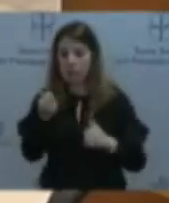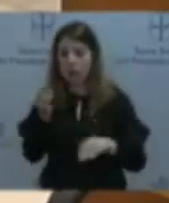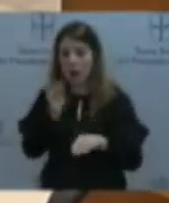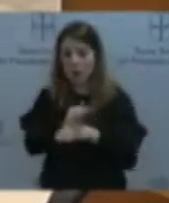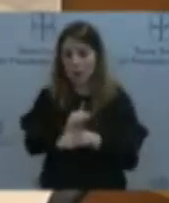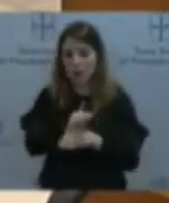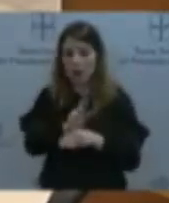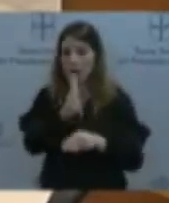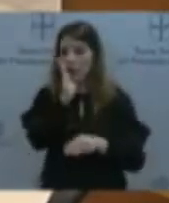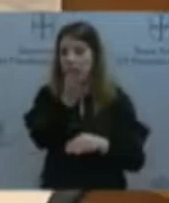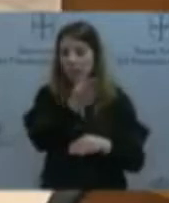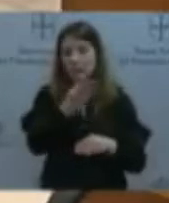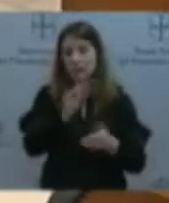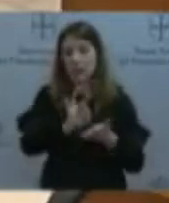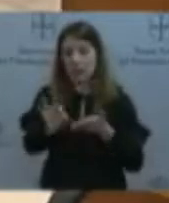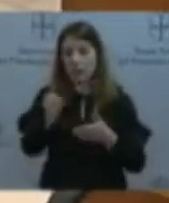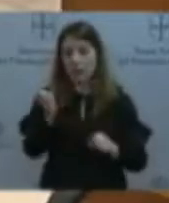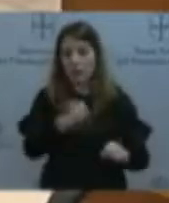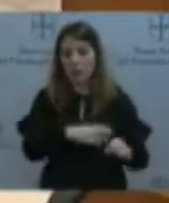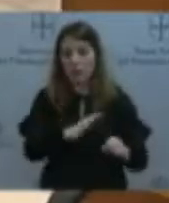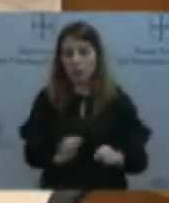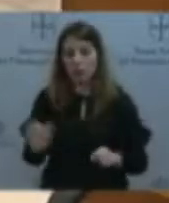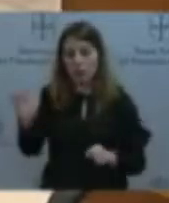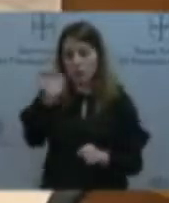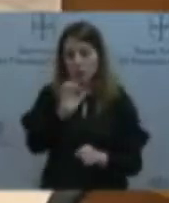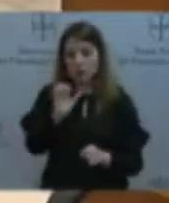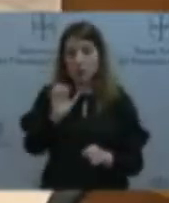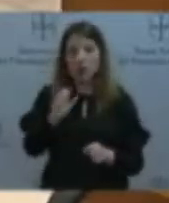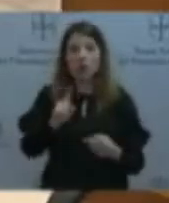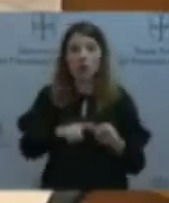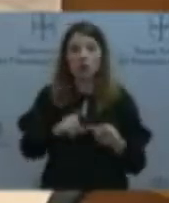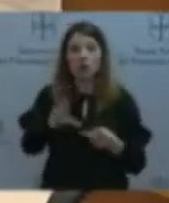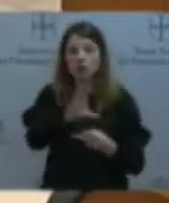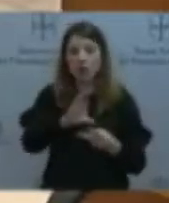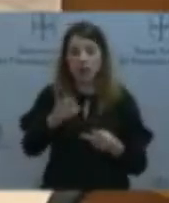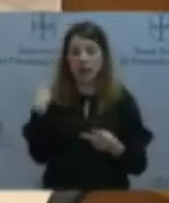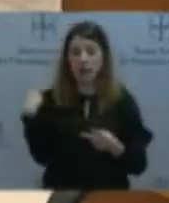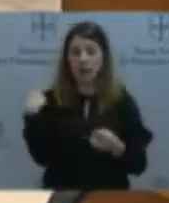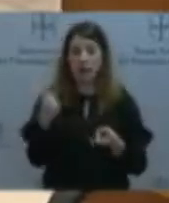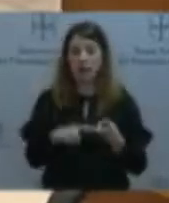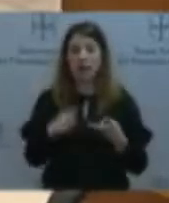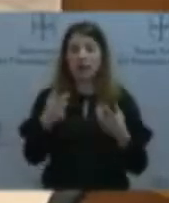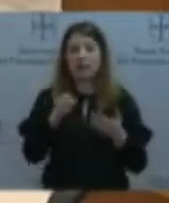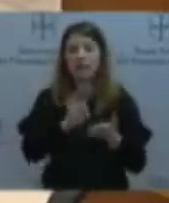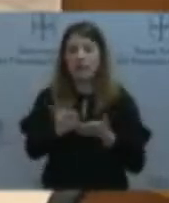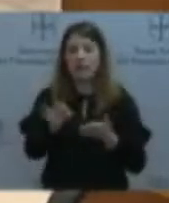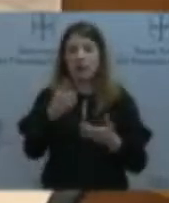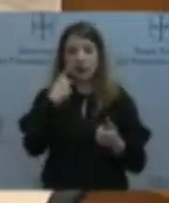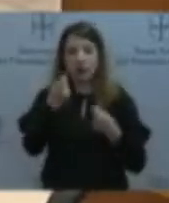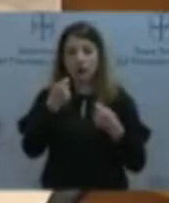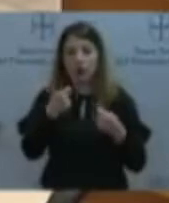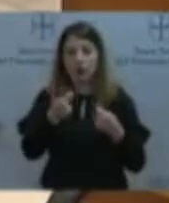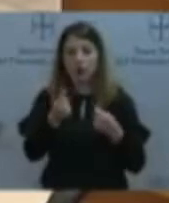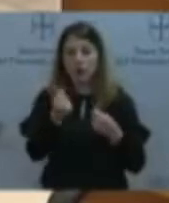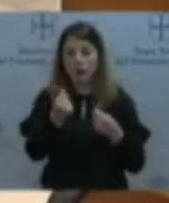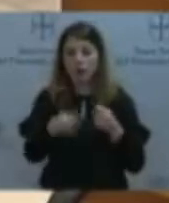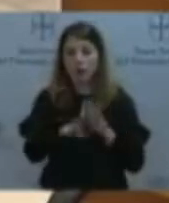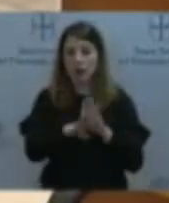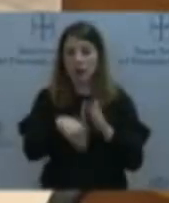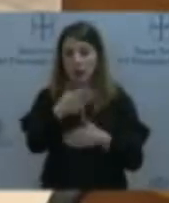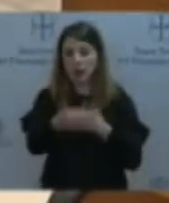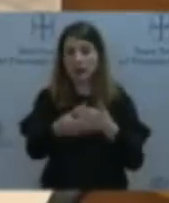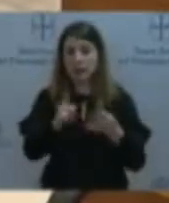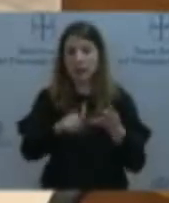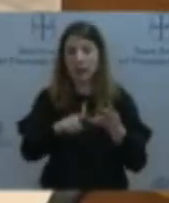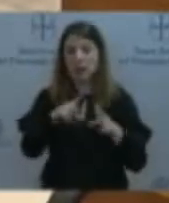la Consejería de Hacienda, del Servicio de Control Financiero Permanente, de la Intervención General del Principado de Asturias, de la Inspección General de